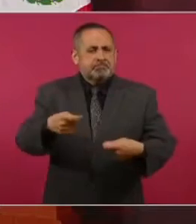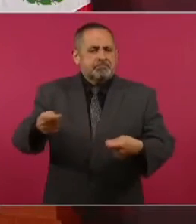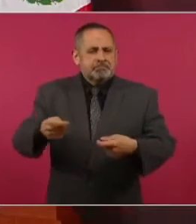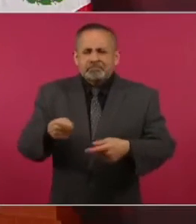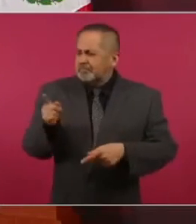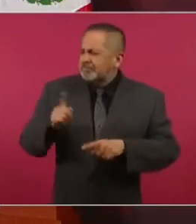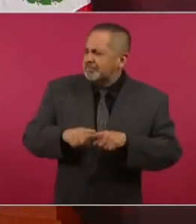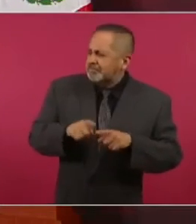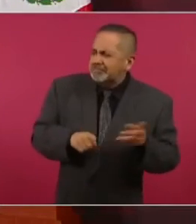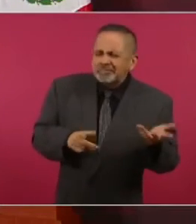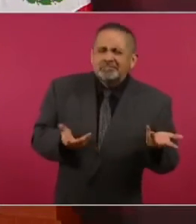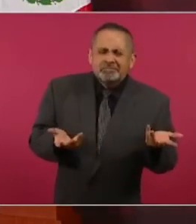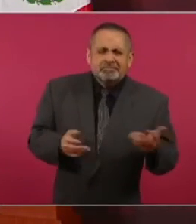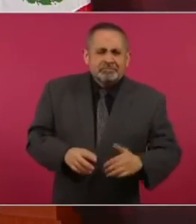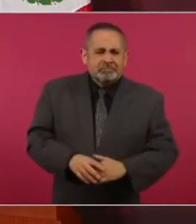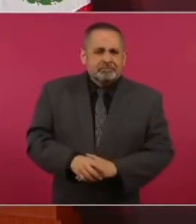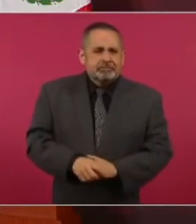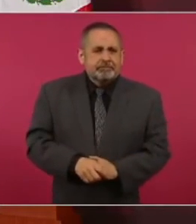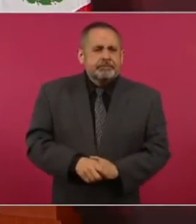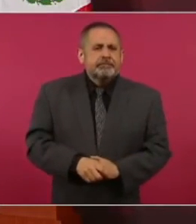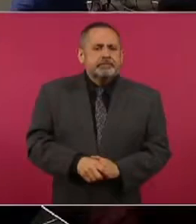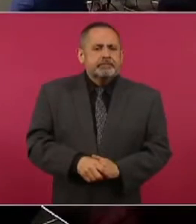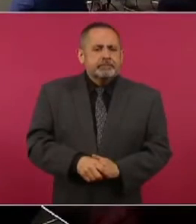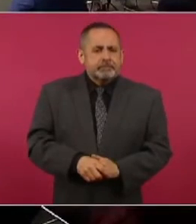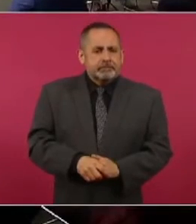¿Ese cuál es?